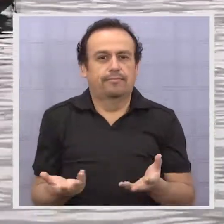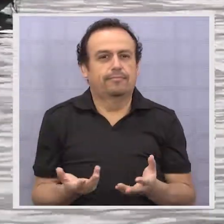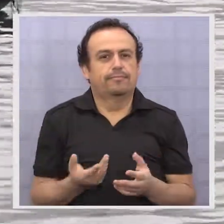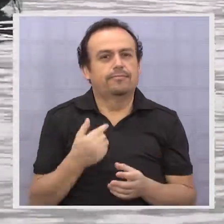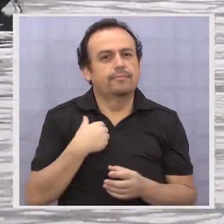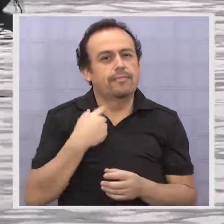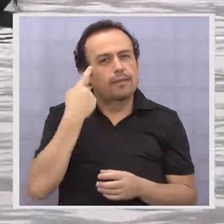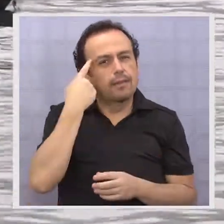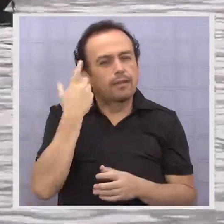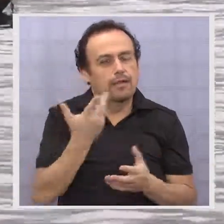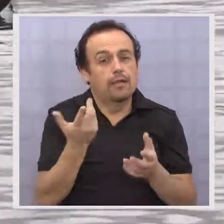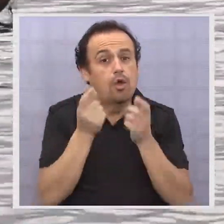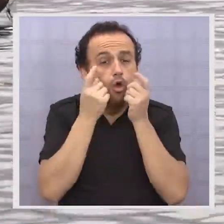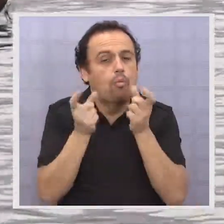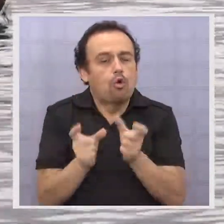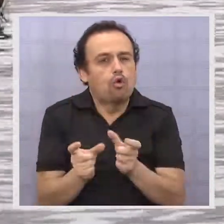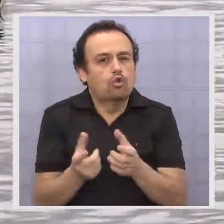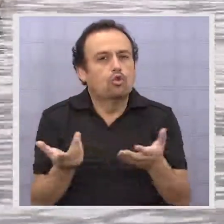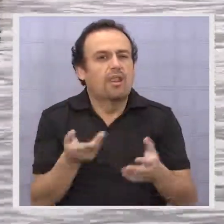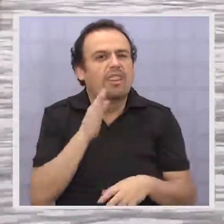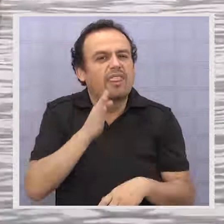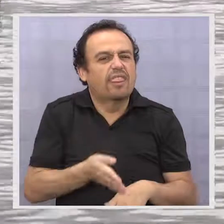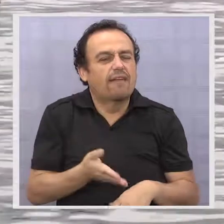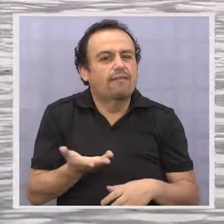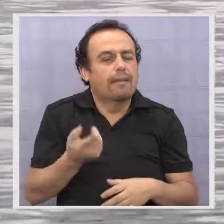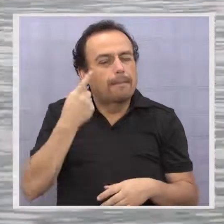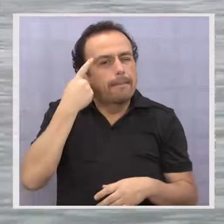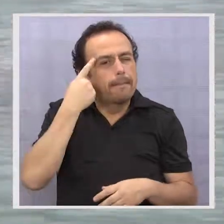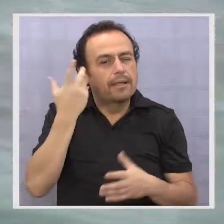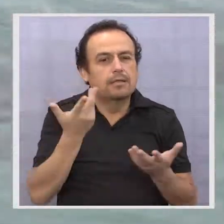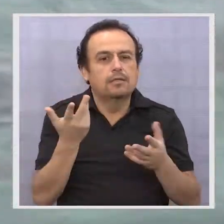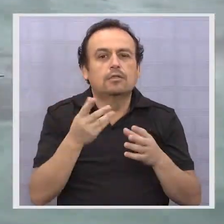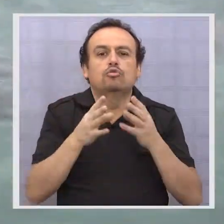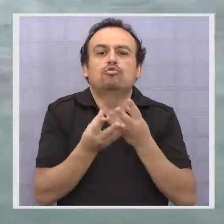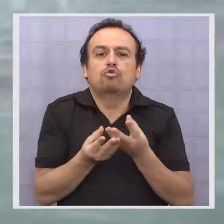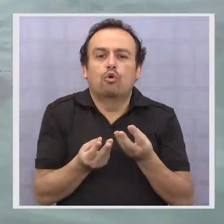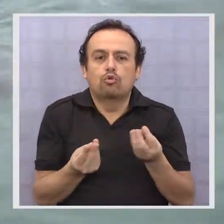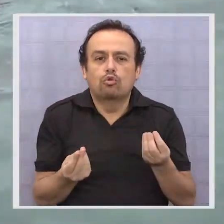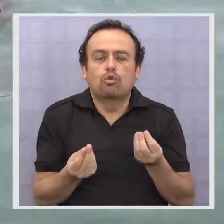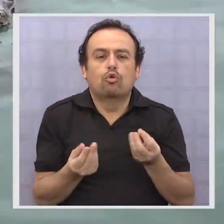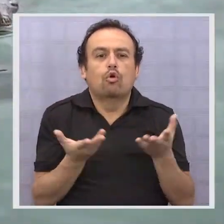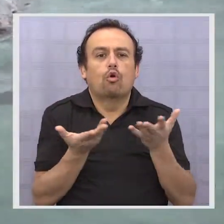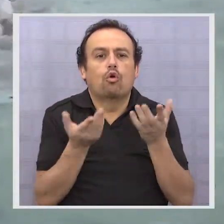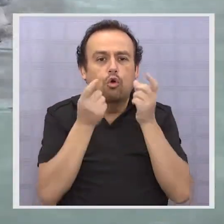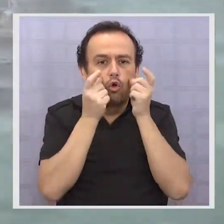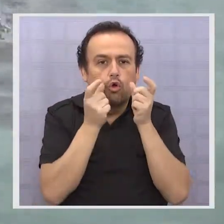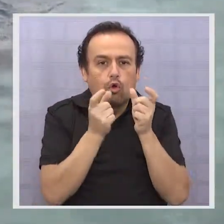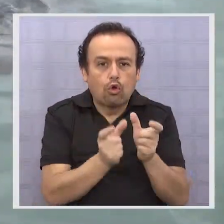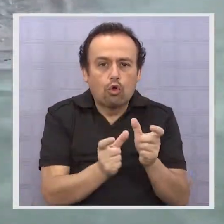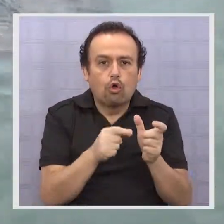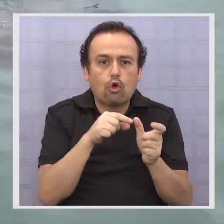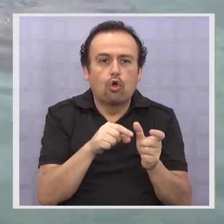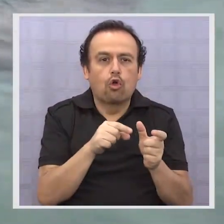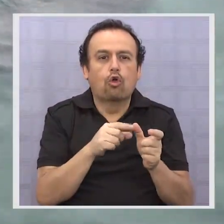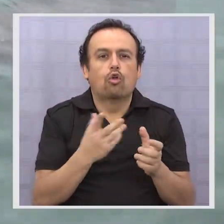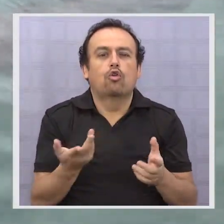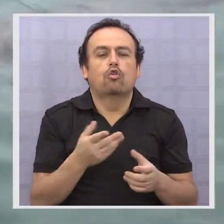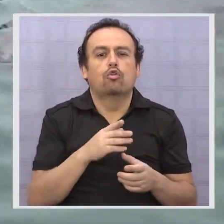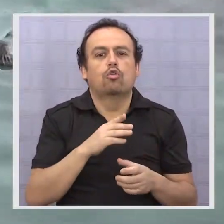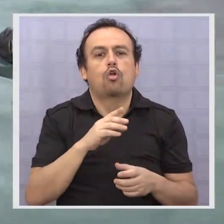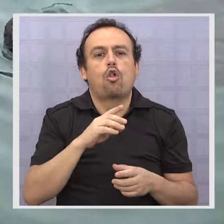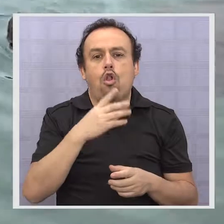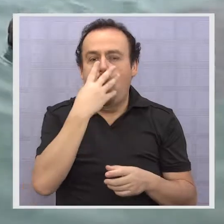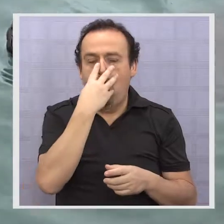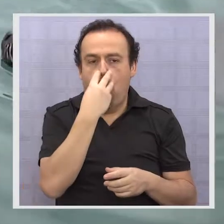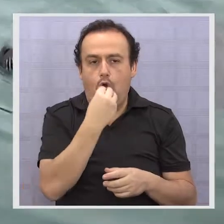poder manejar un control más efectivo tendría que haber ver la forma de cómo podemos controlar la natalidad de